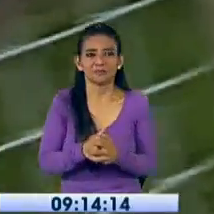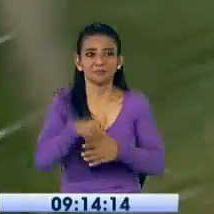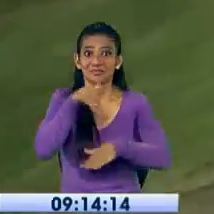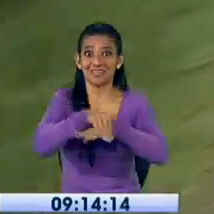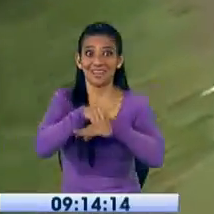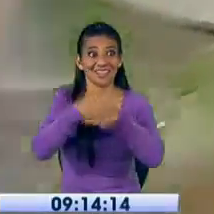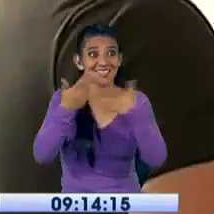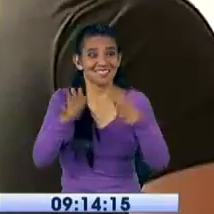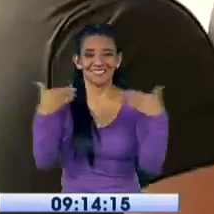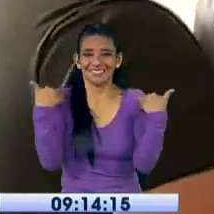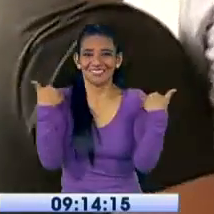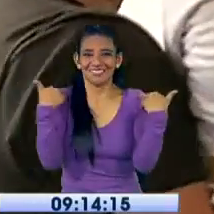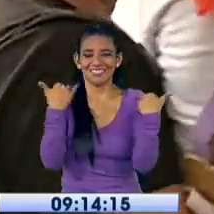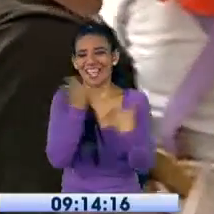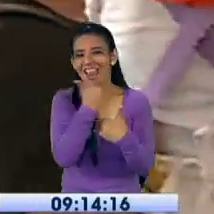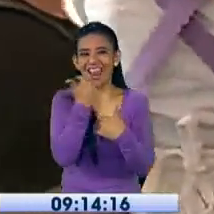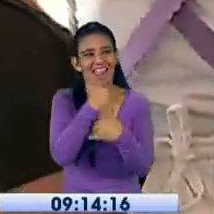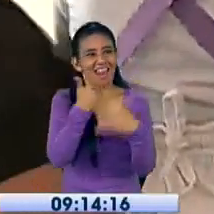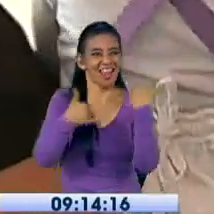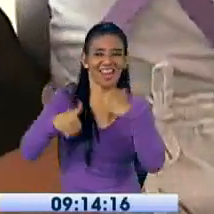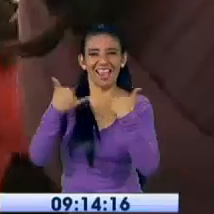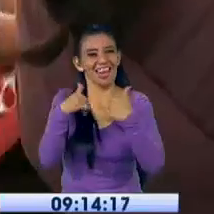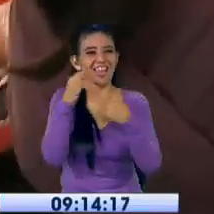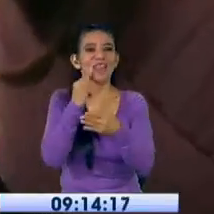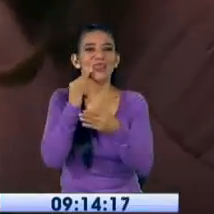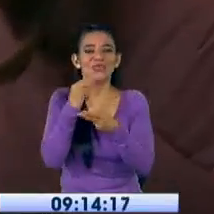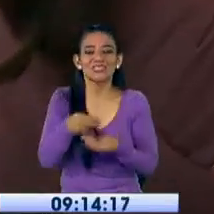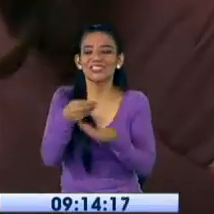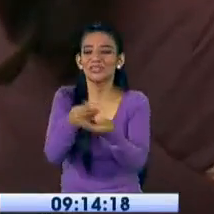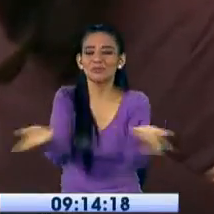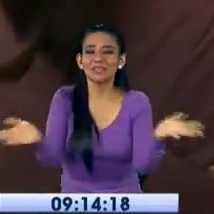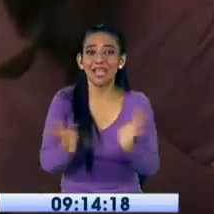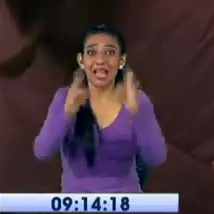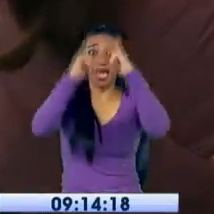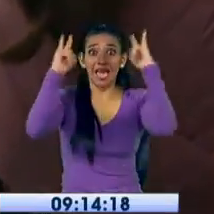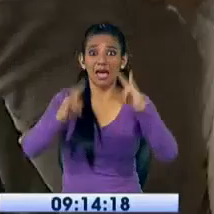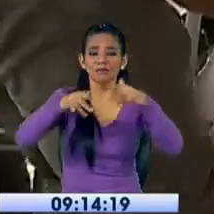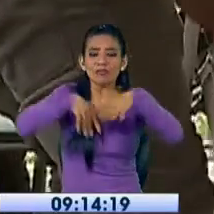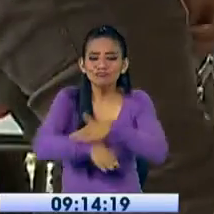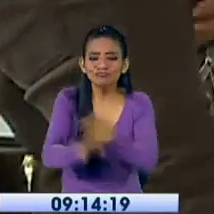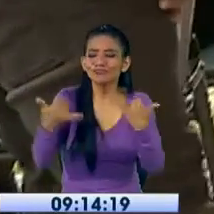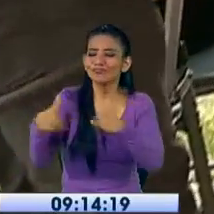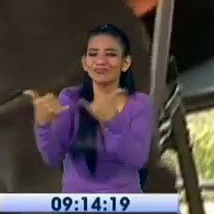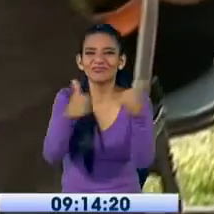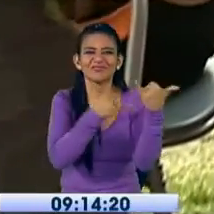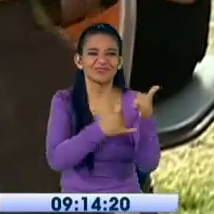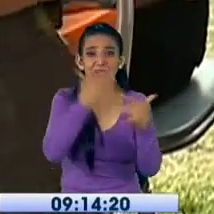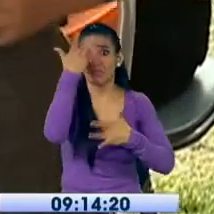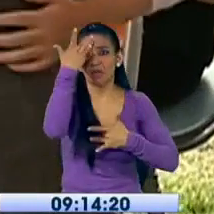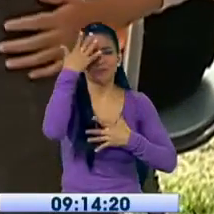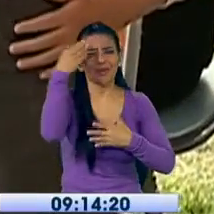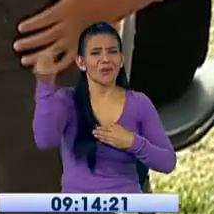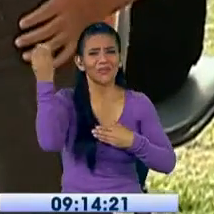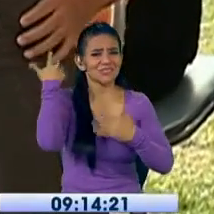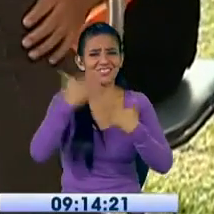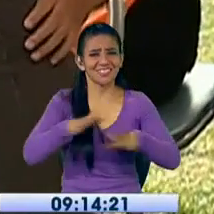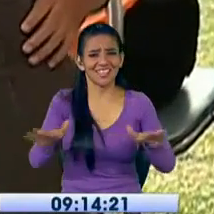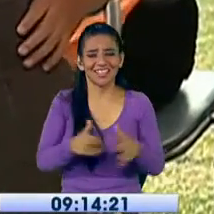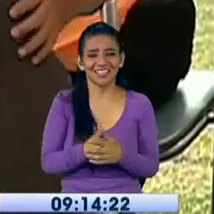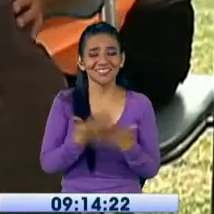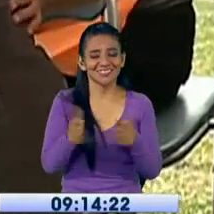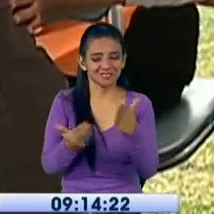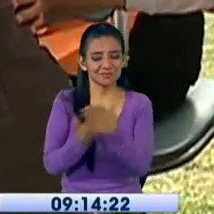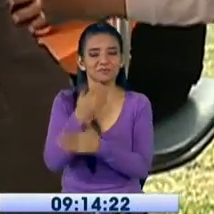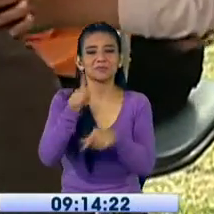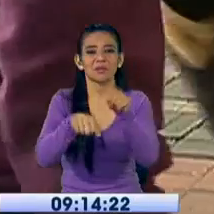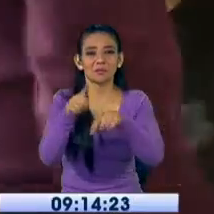juegos, regalos y dulces. Bajo esta carpa todos son felices y olvidan por un momento la enfermedad. Han hecho nuevos amigos, quienes